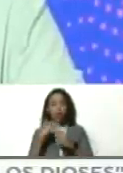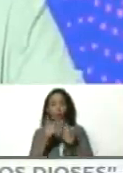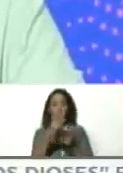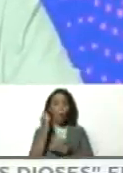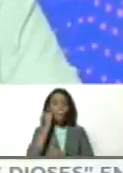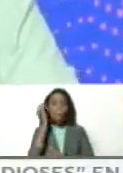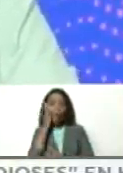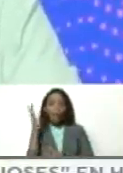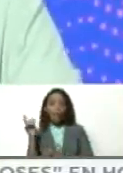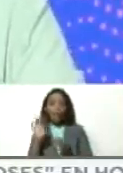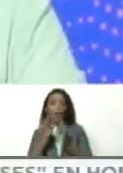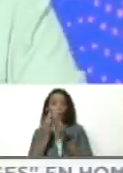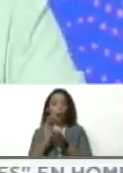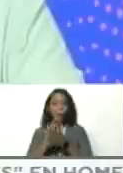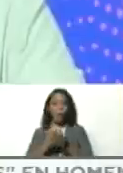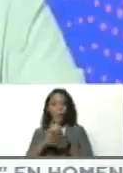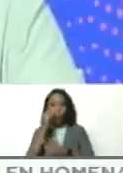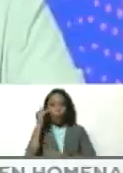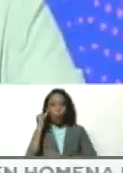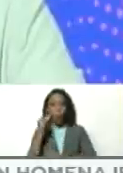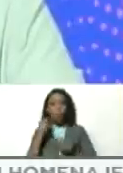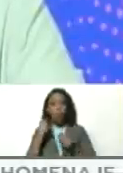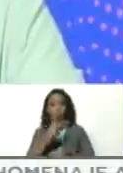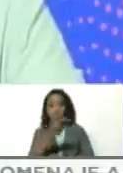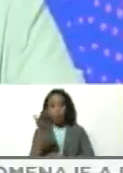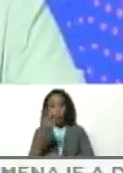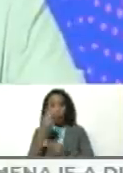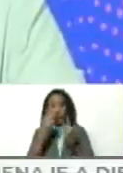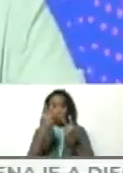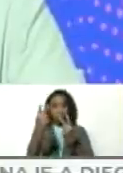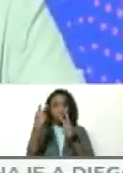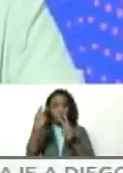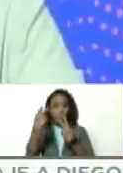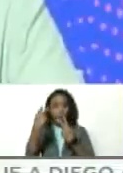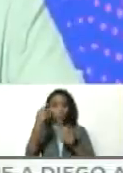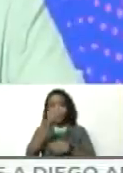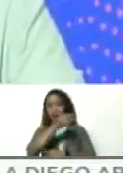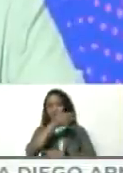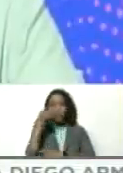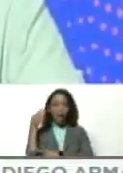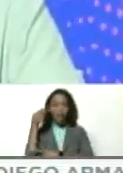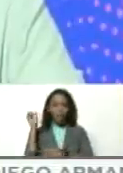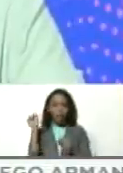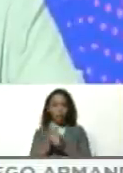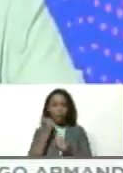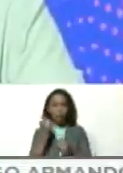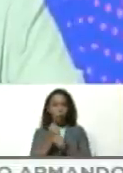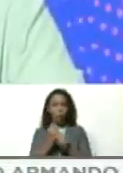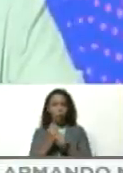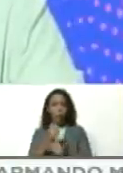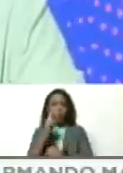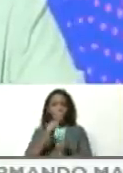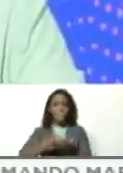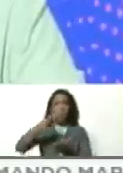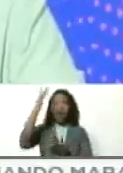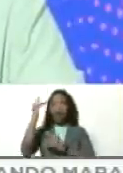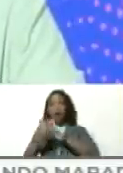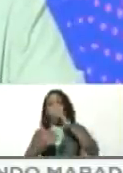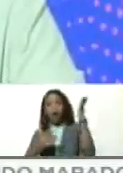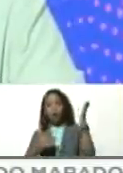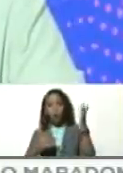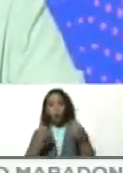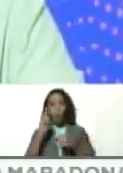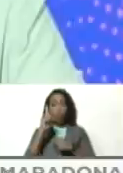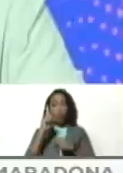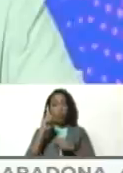familia, a su amigo, a su amiga, para que ustedes vean esta maravilla. Un milagro.